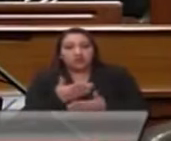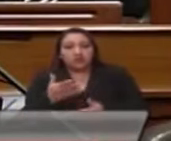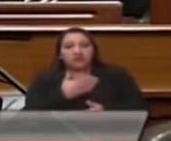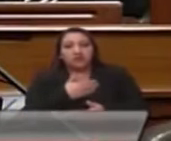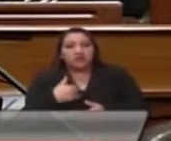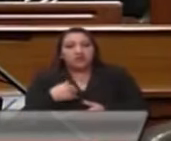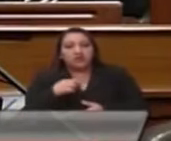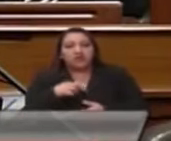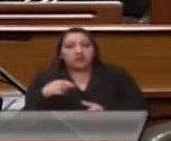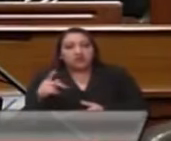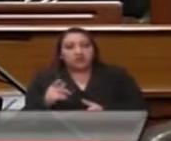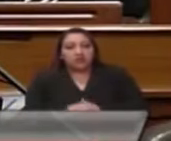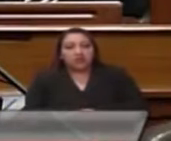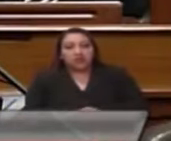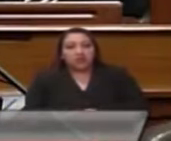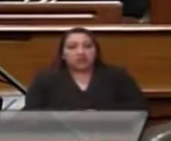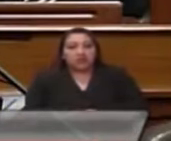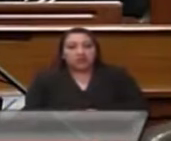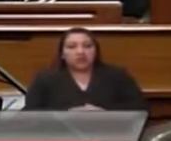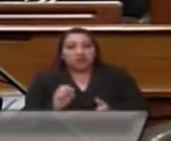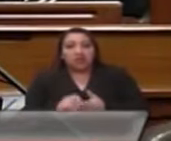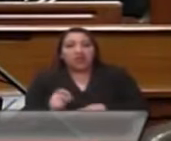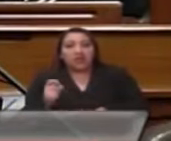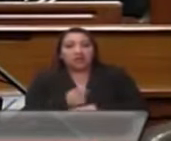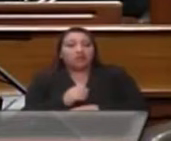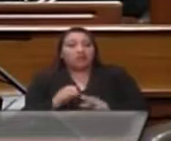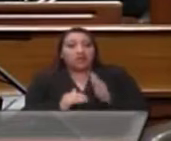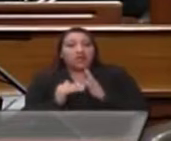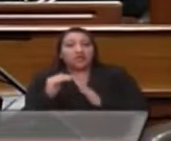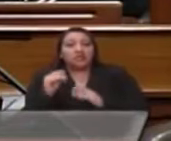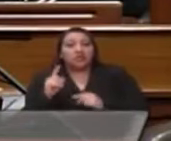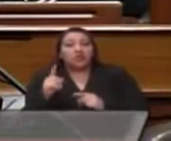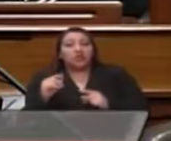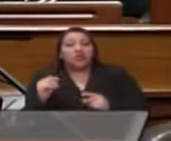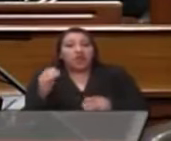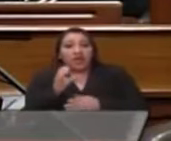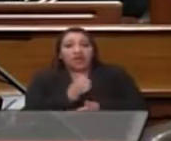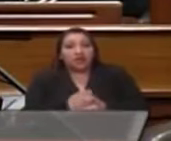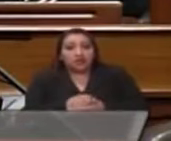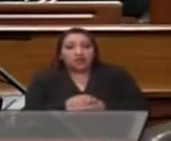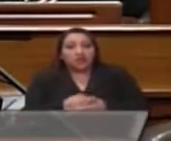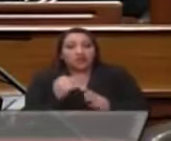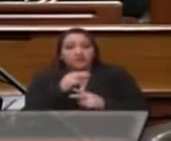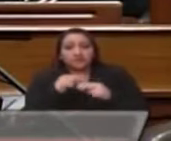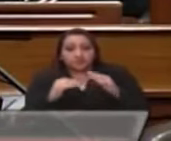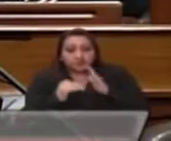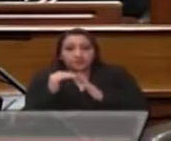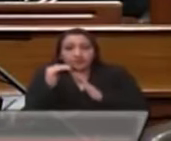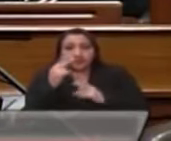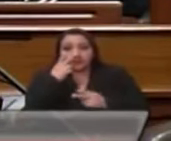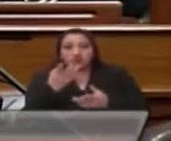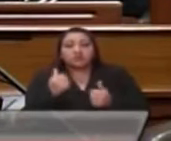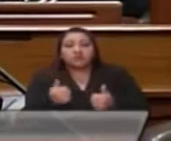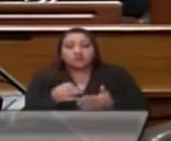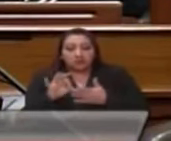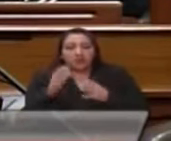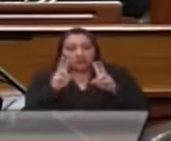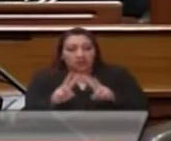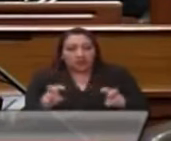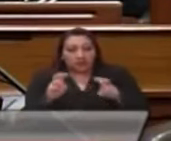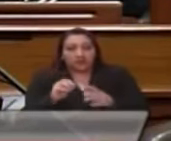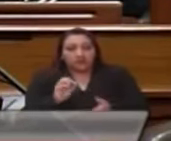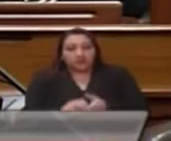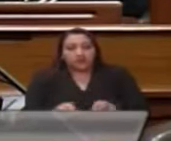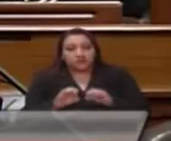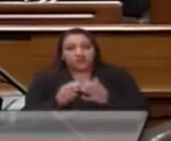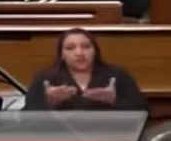del presidente Kuczynski, acelerar las posibilidades de ascenso en una carrera meritocrática y que debe ser cada vez